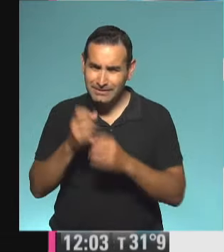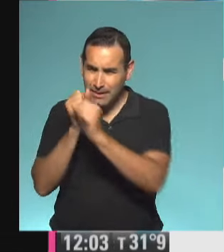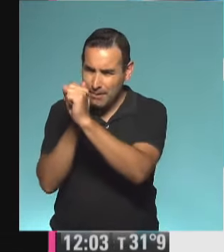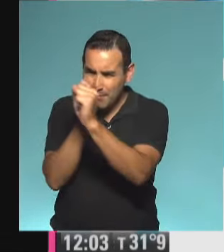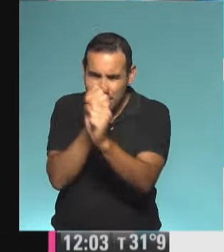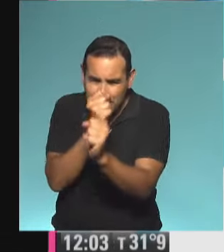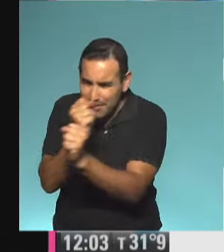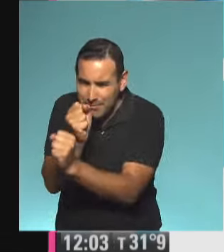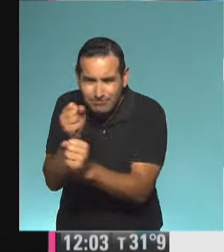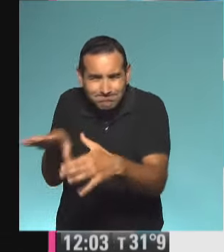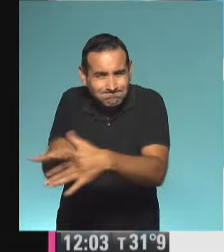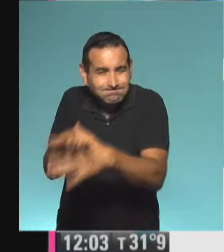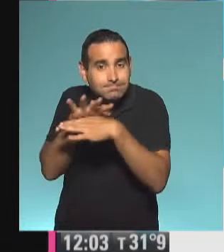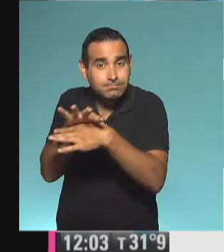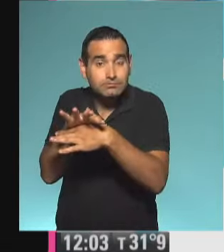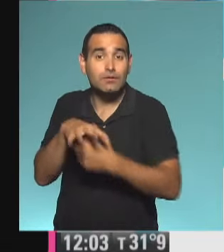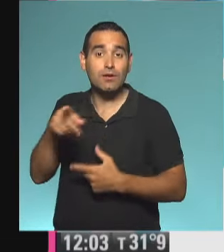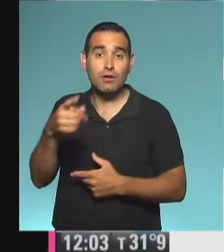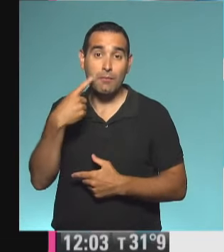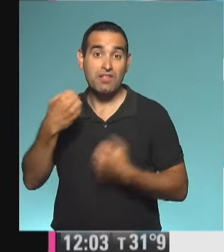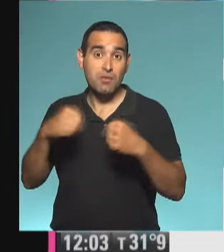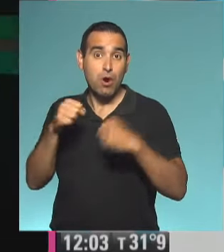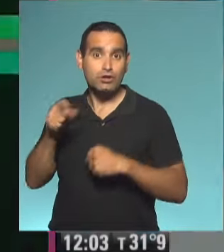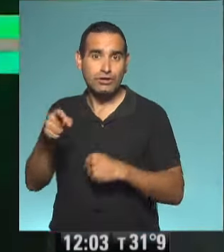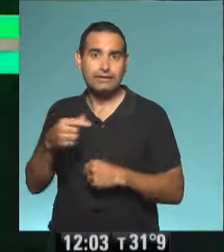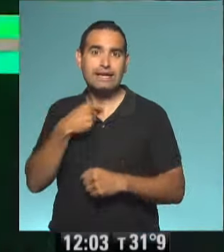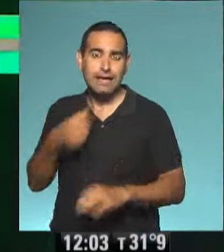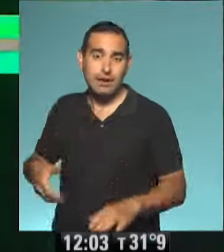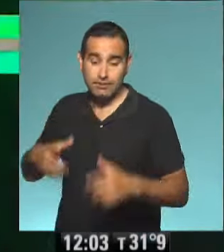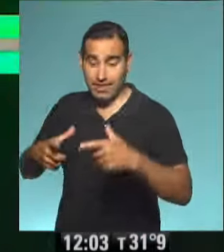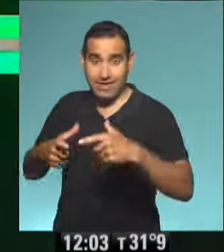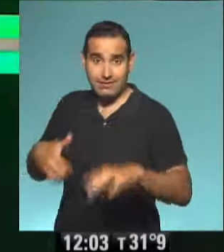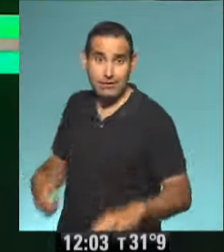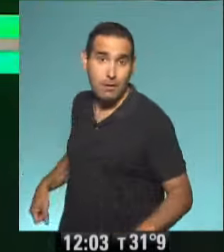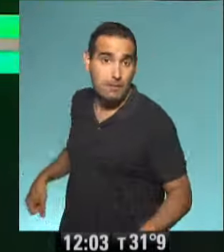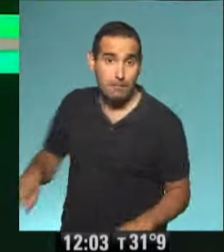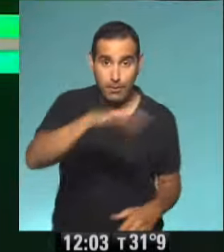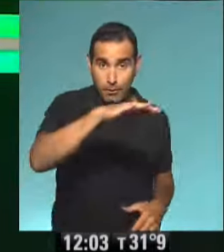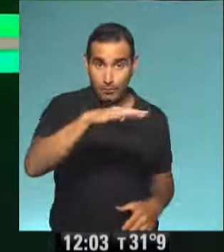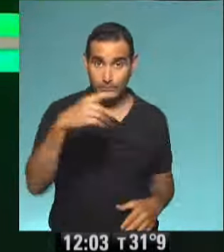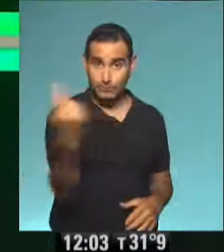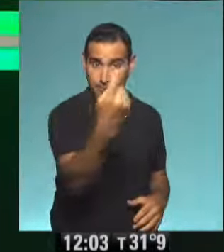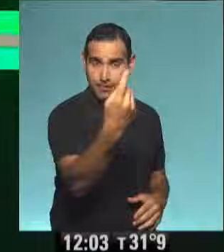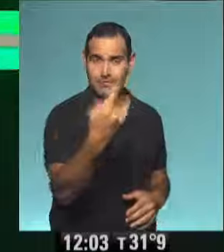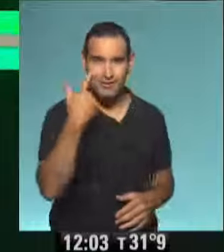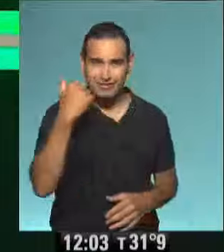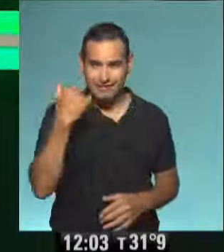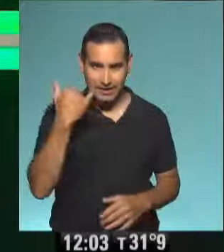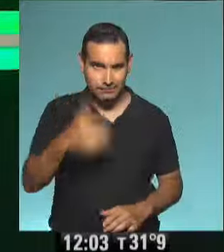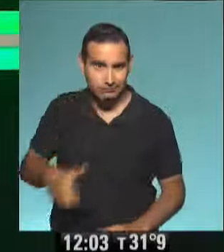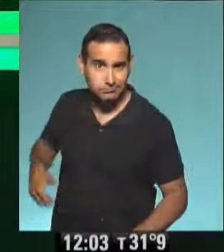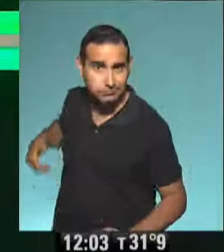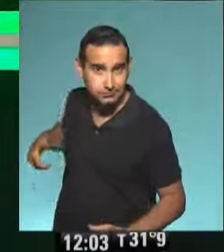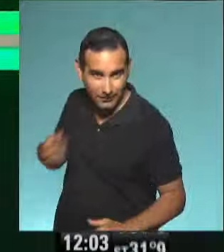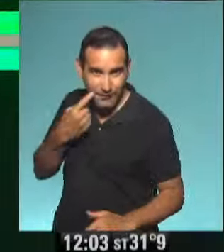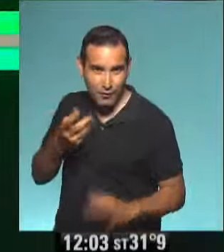detallada, que muestra cómo este deportista está intentando de tirar un disco, ¿no? Pero ya con el, ya con la postura rígida de como